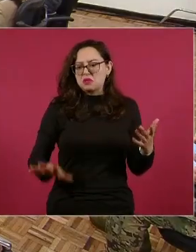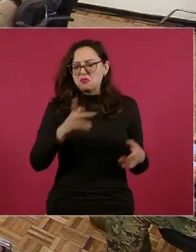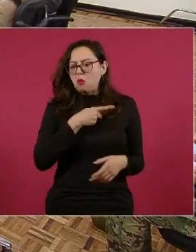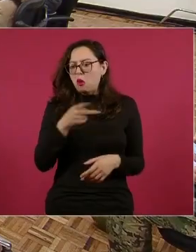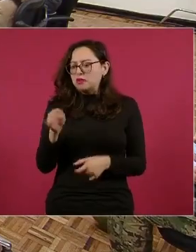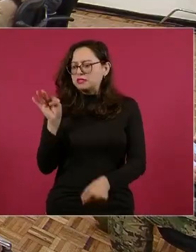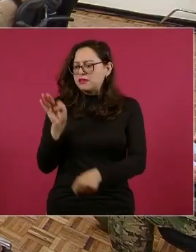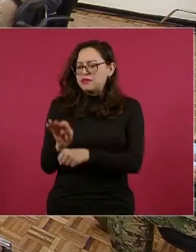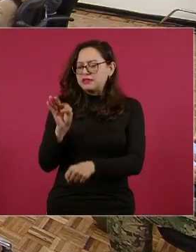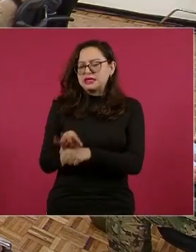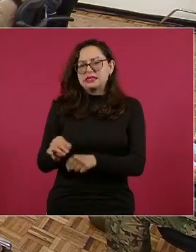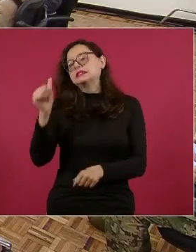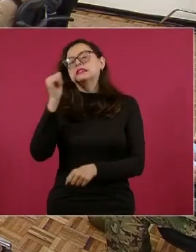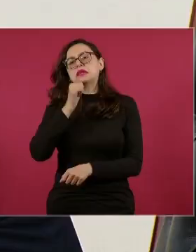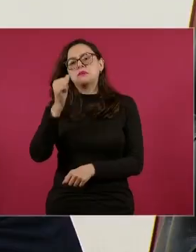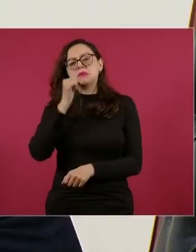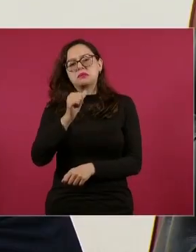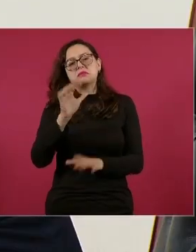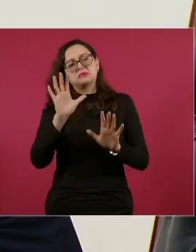pero